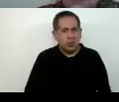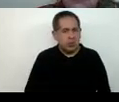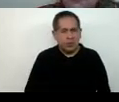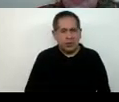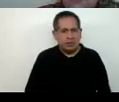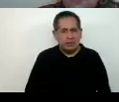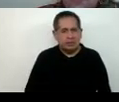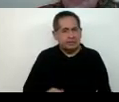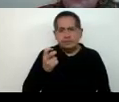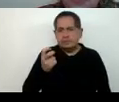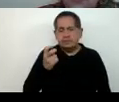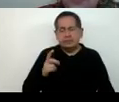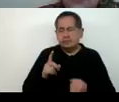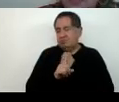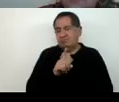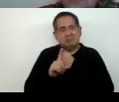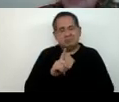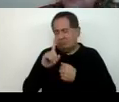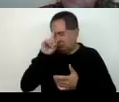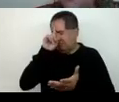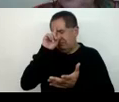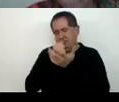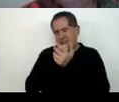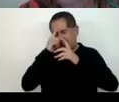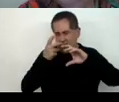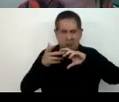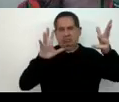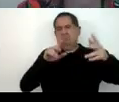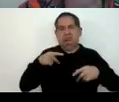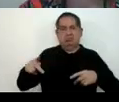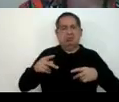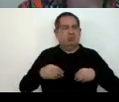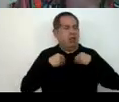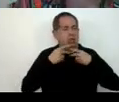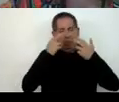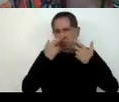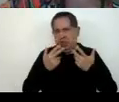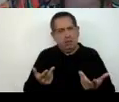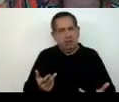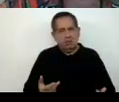sabemos que esto trae verdaderas consecuencias graves a su persona.